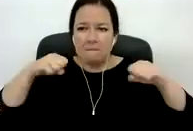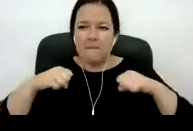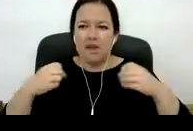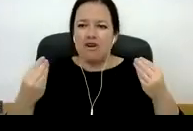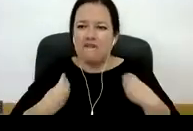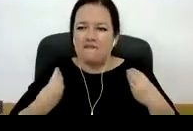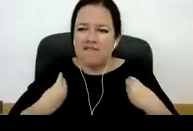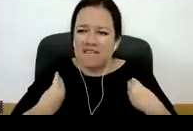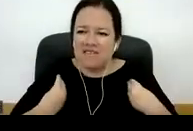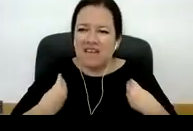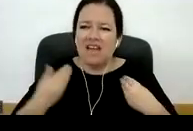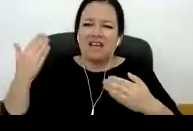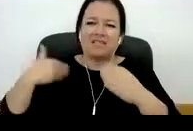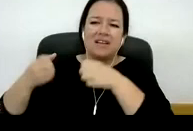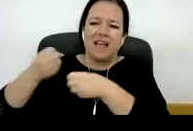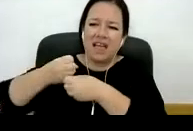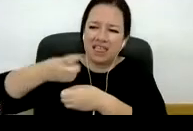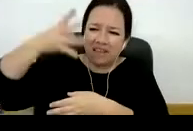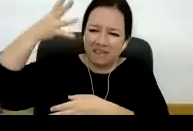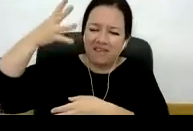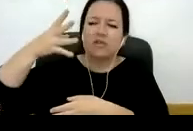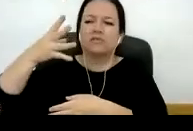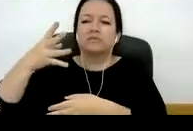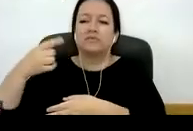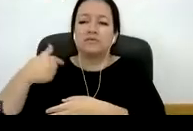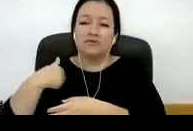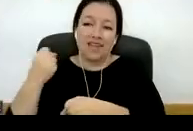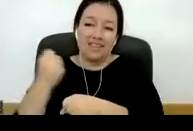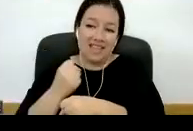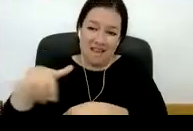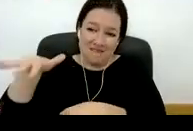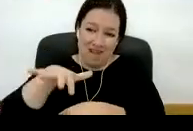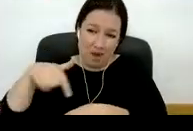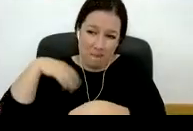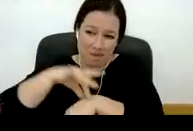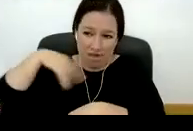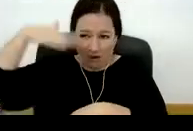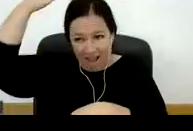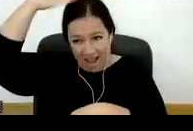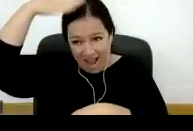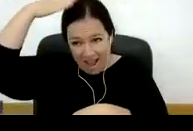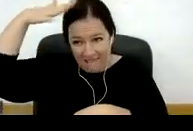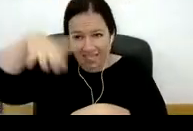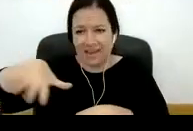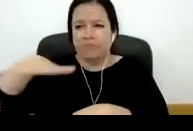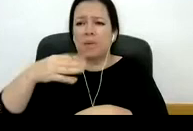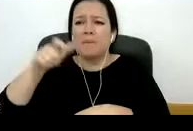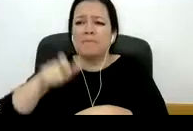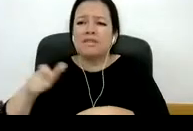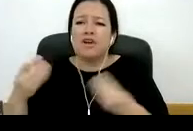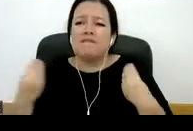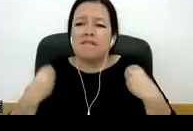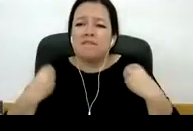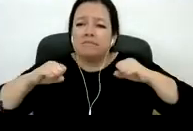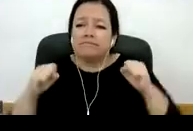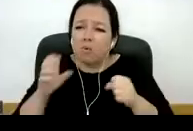los edificios que se hacían antes. Nosotros allí en el Prat, donde trabajo yo en el centro de atención primaria, hay mucha gente que permanece en casa